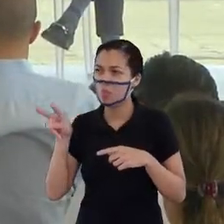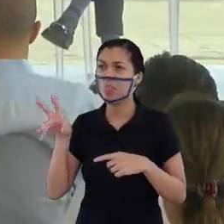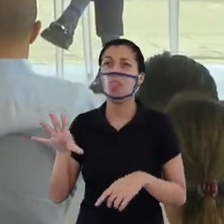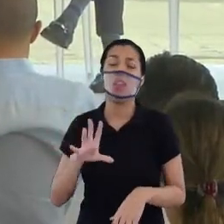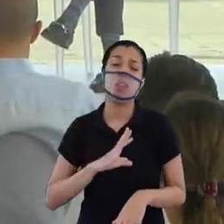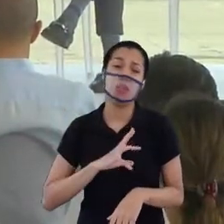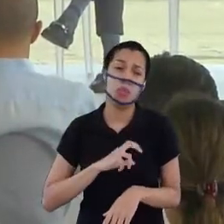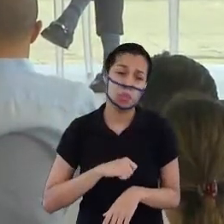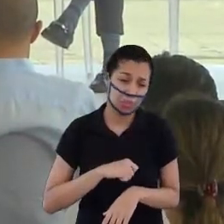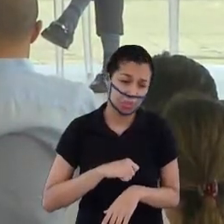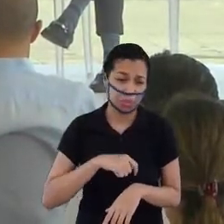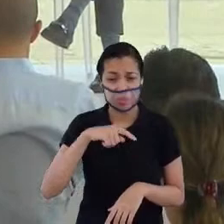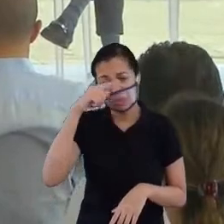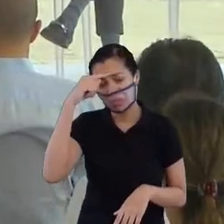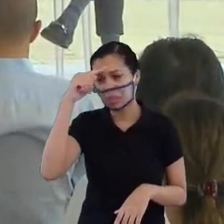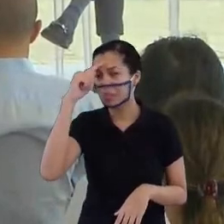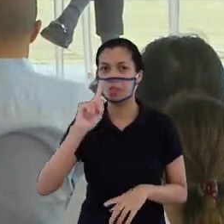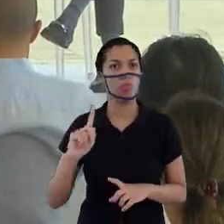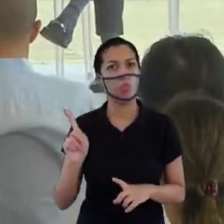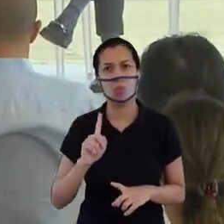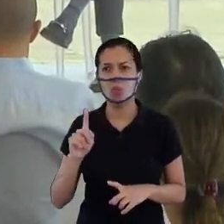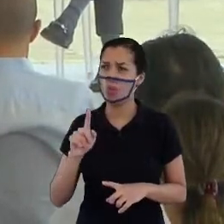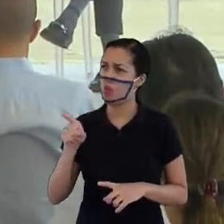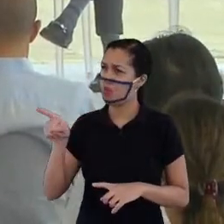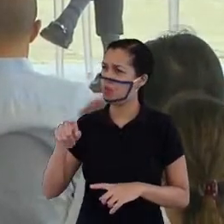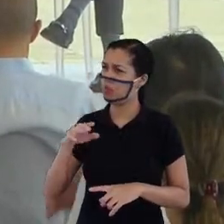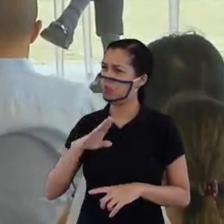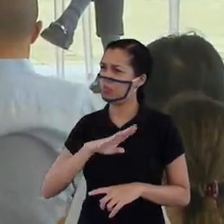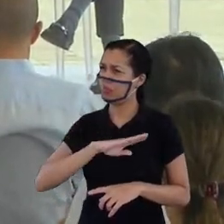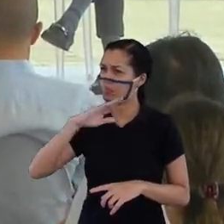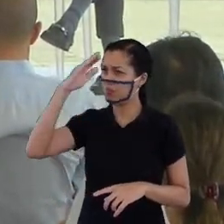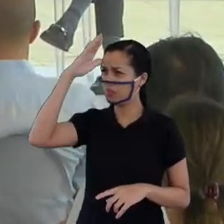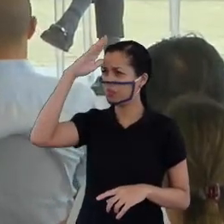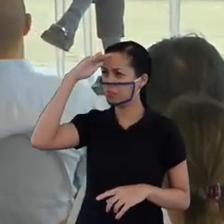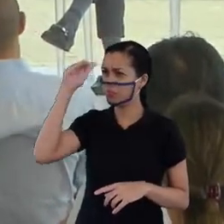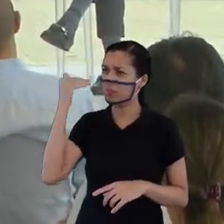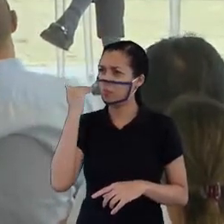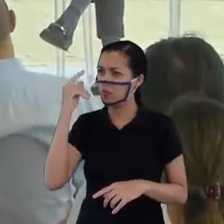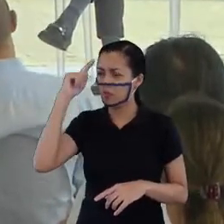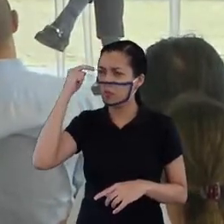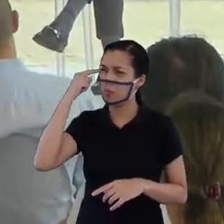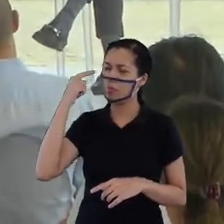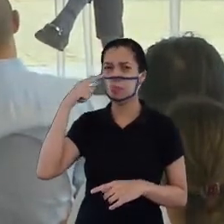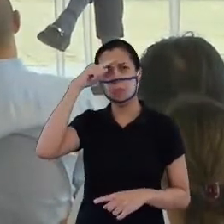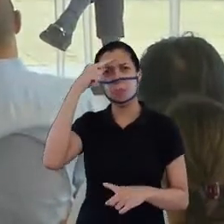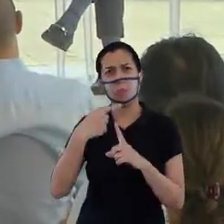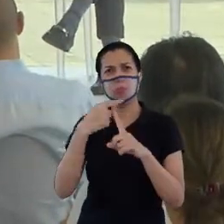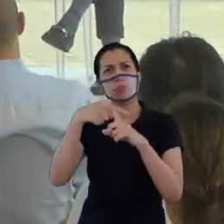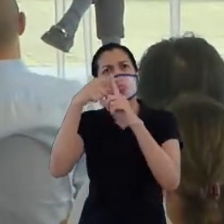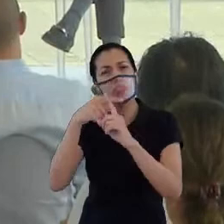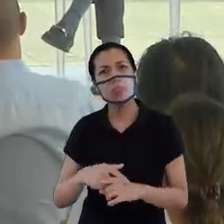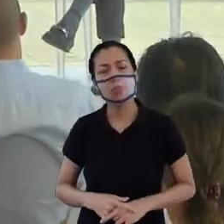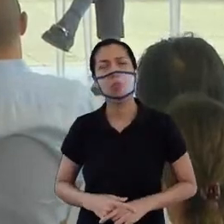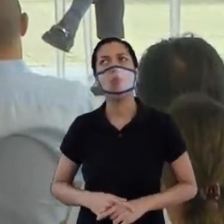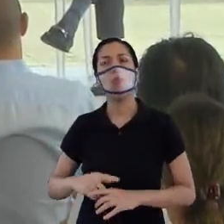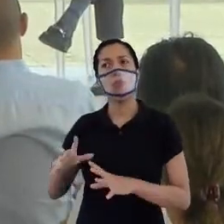Siempre salí de la reunión con una tranquilidad del alma diciendo, estos manes saben lo que están haciendo.